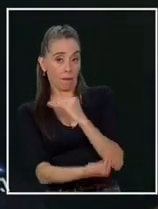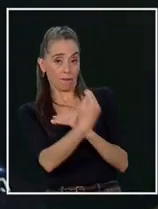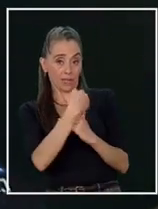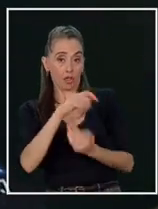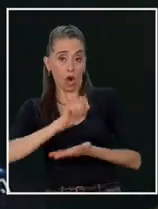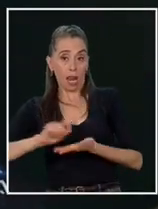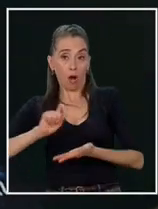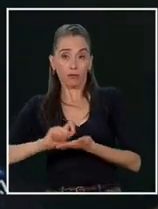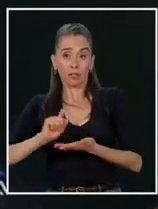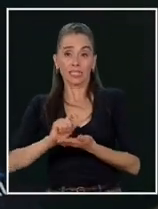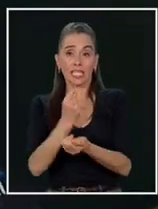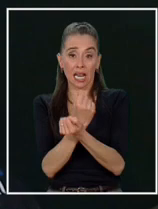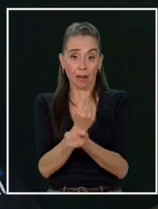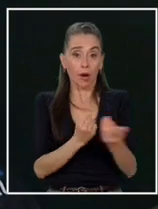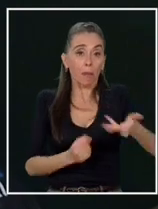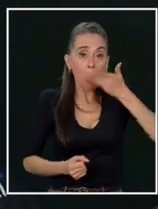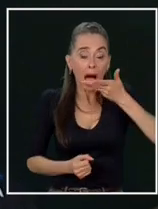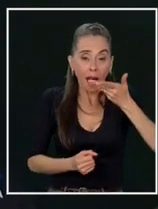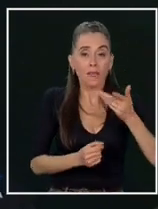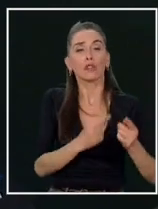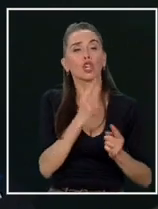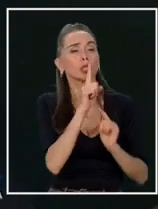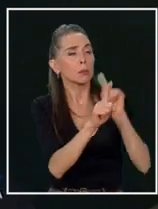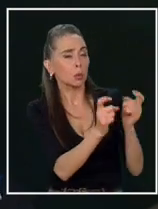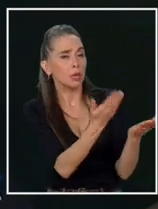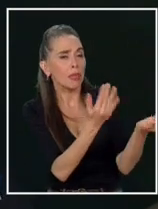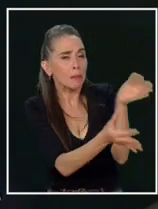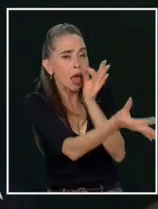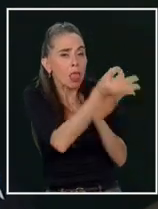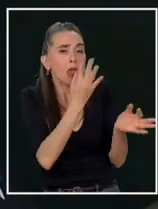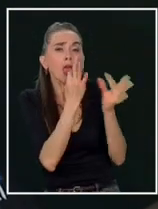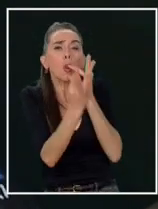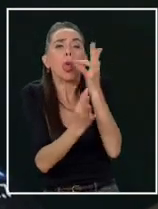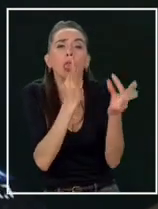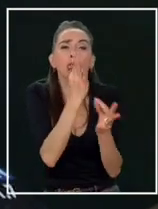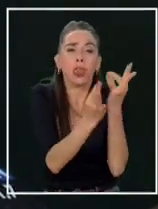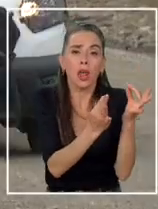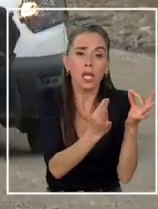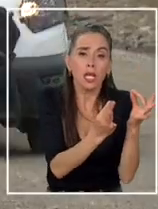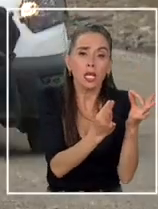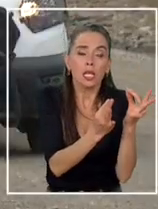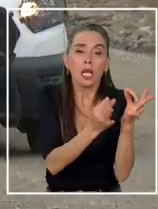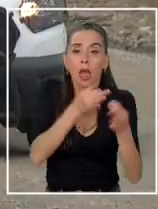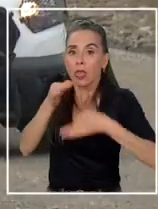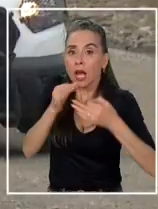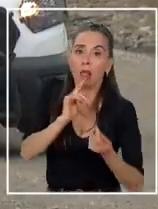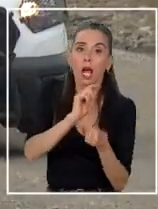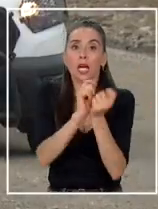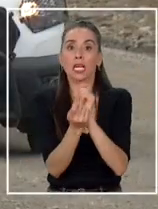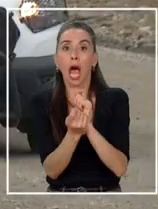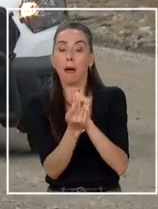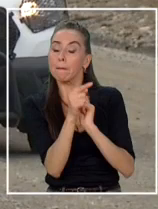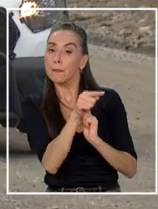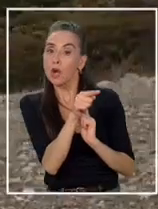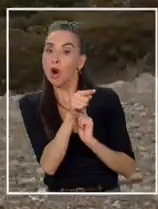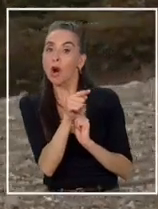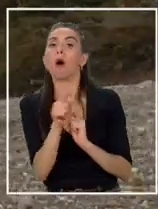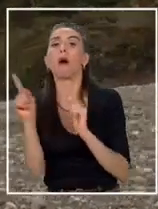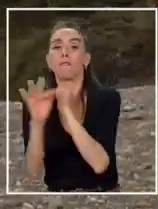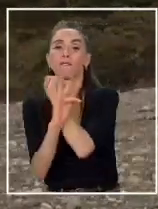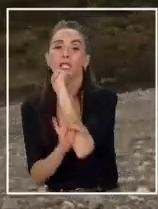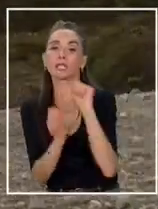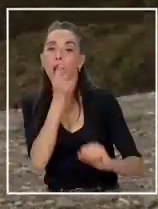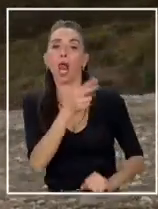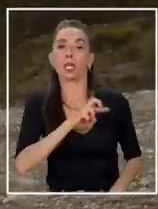y durante la dinámica del procedimiento cambia su participación, por lo cual la fiscalía la imputa. La Bocar de Carabineros ha realizado